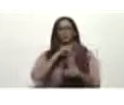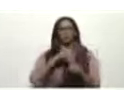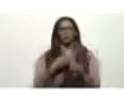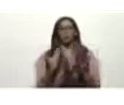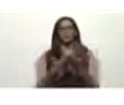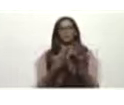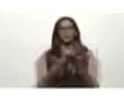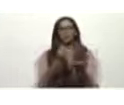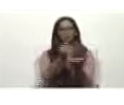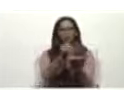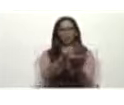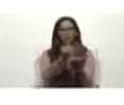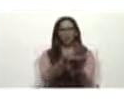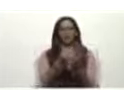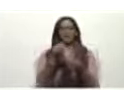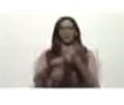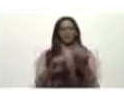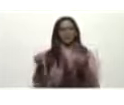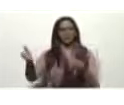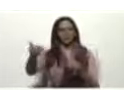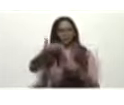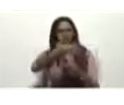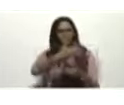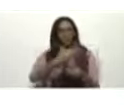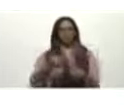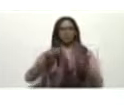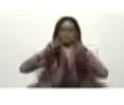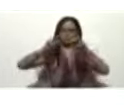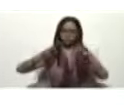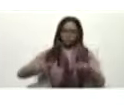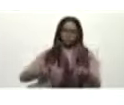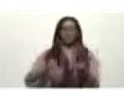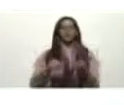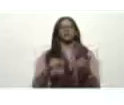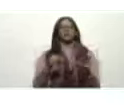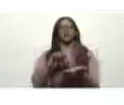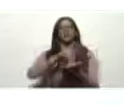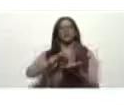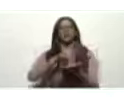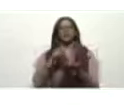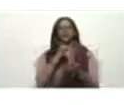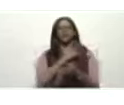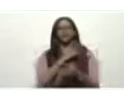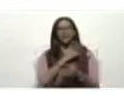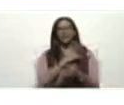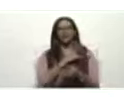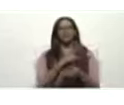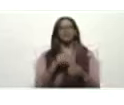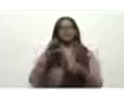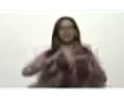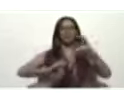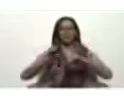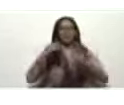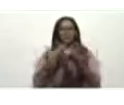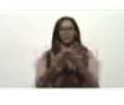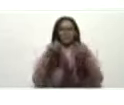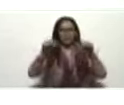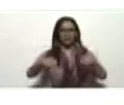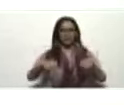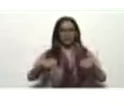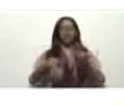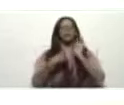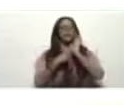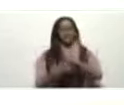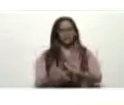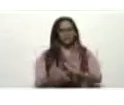presentamos las evidencias e hicimos un recorrido por los centros de investigación y las universidades. Y científicas y científicos que están presentes aquí